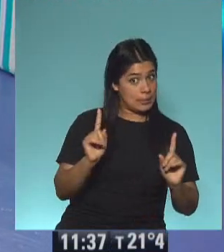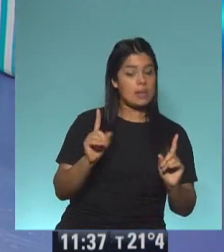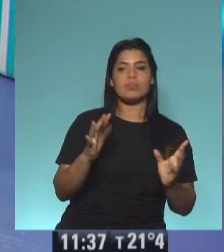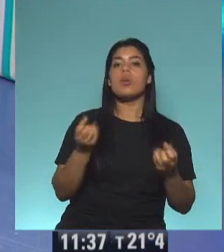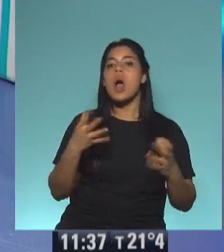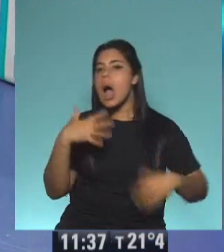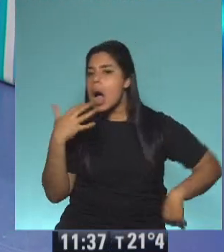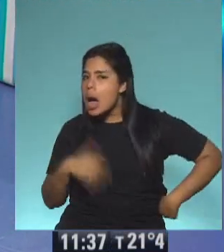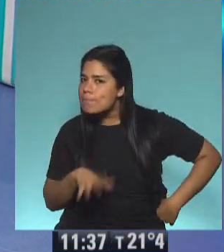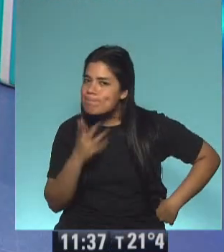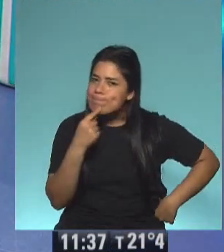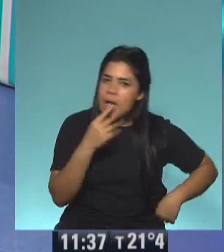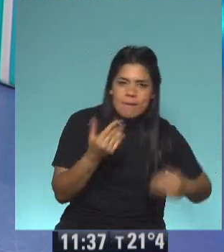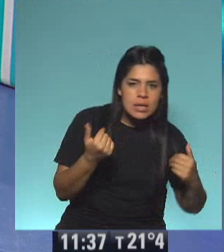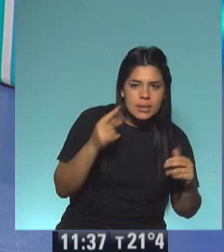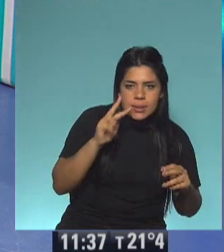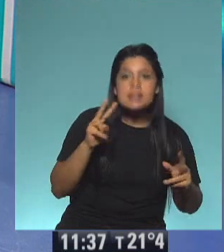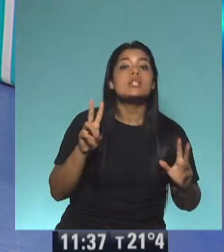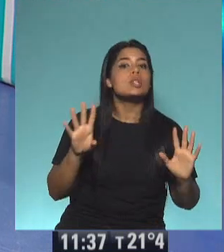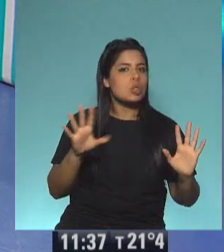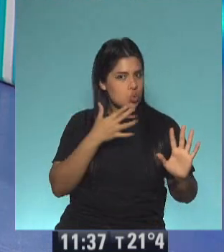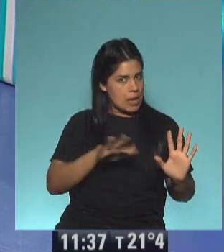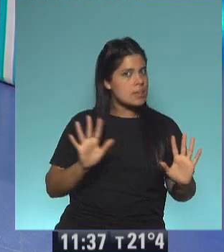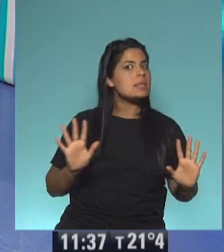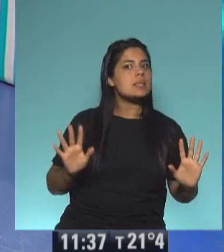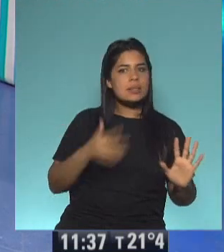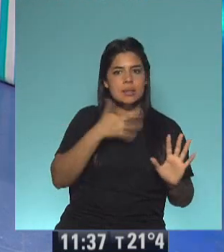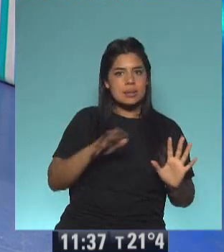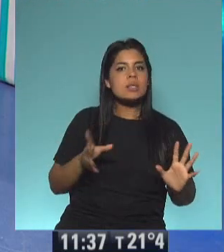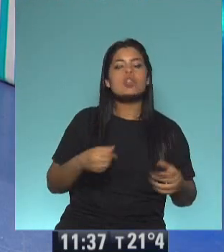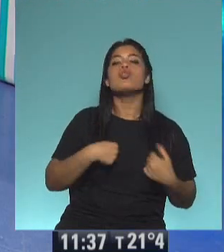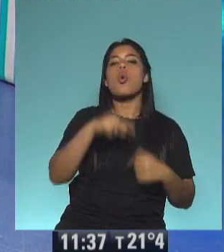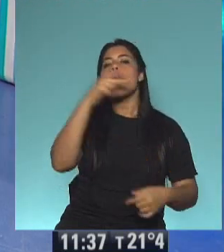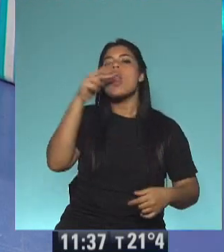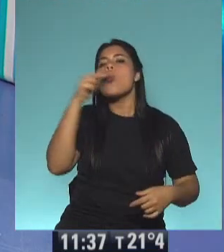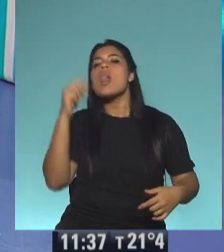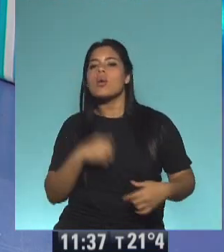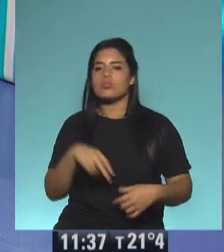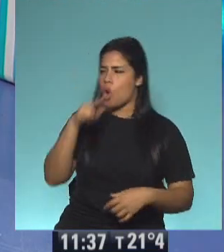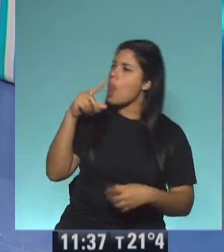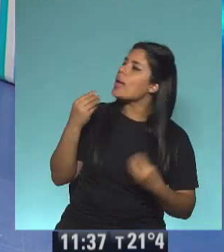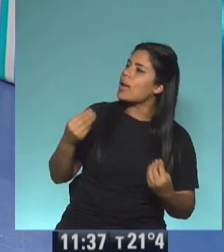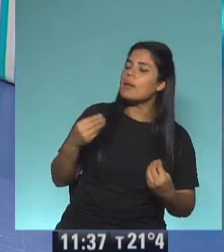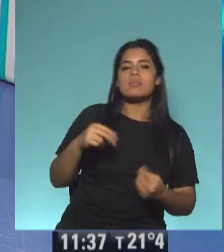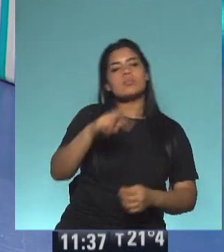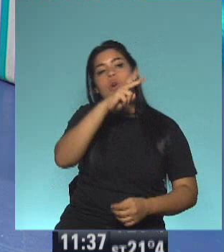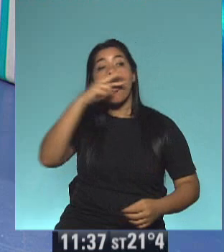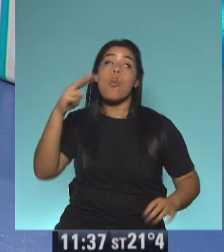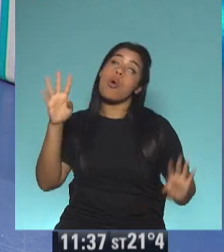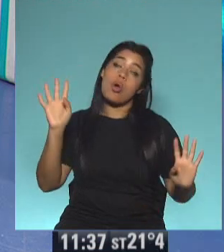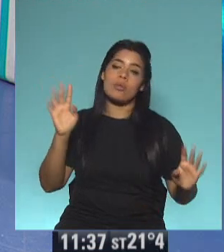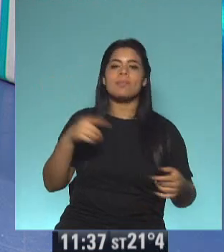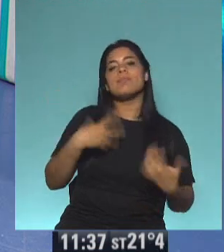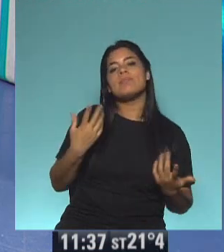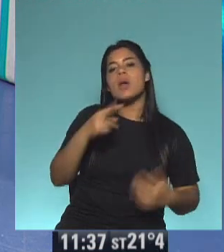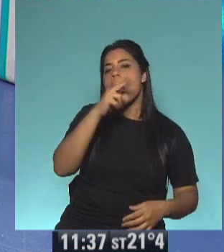Ok, estamos viendo lo que hay, bien. A ver. Bueno, huelo, huelo. ¿Qué olés? Un aroma. ¿Qué aroma? Un